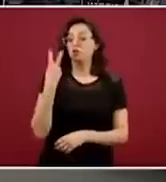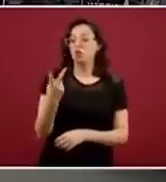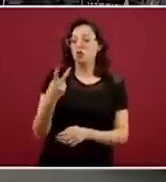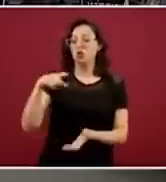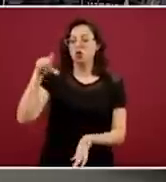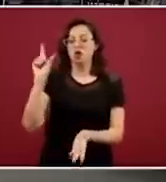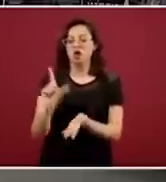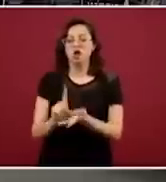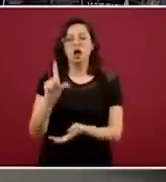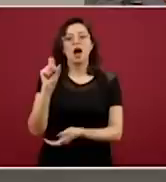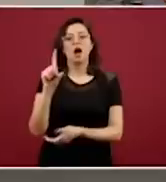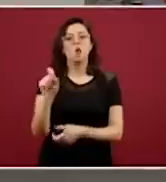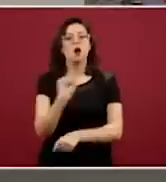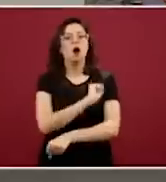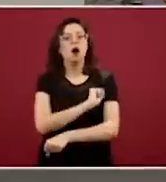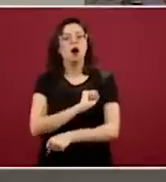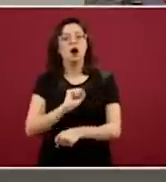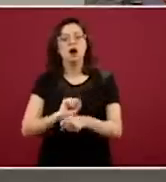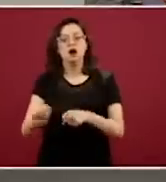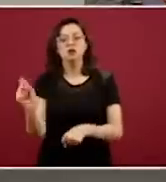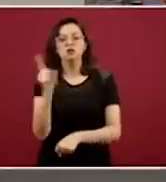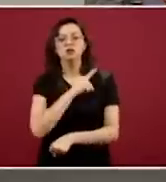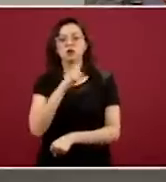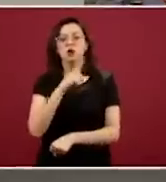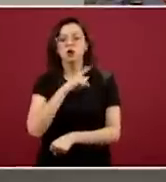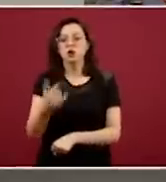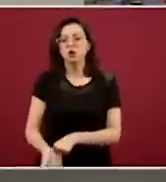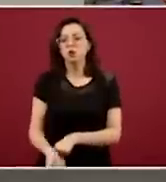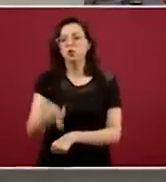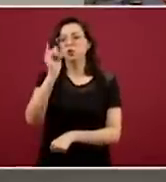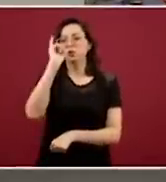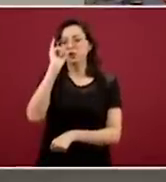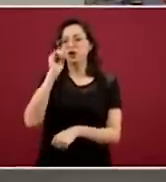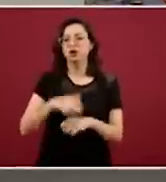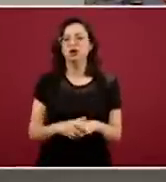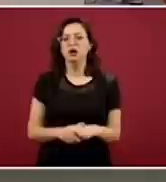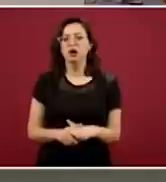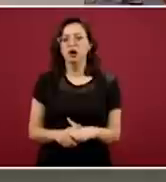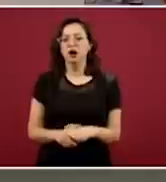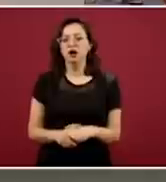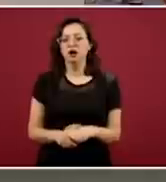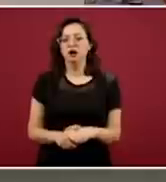de agua simple al día, al menos. Donde hace calor se puede beber más,